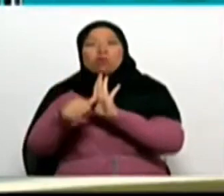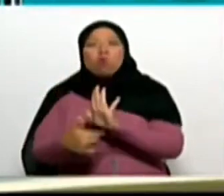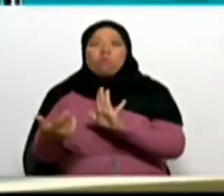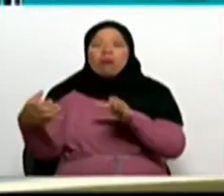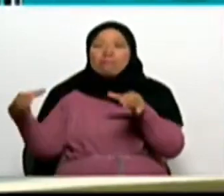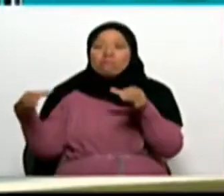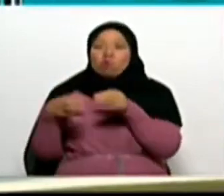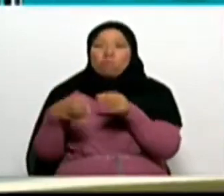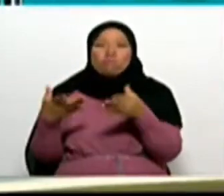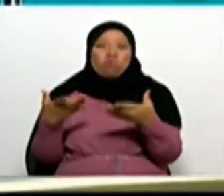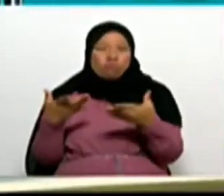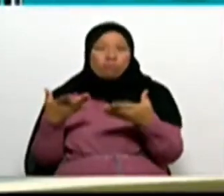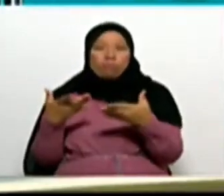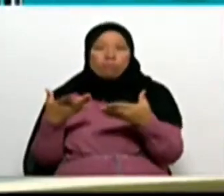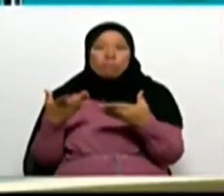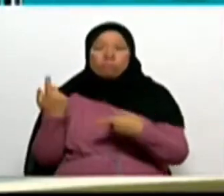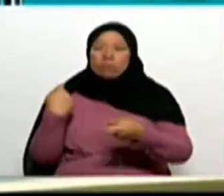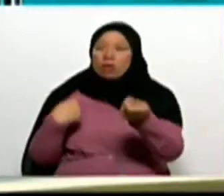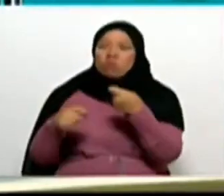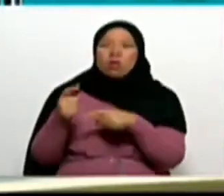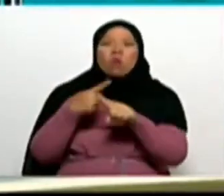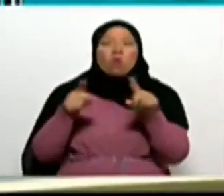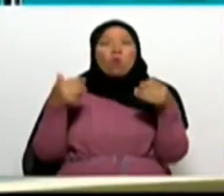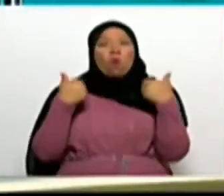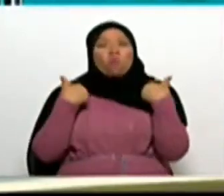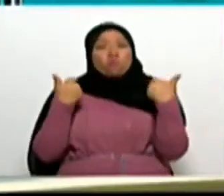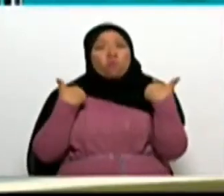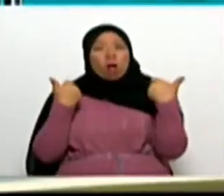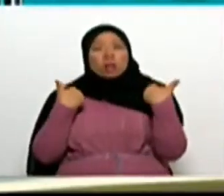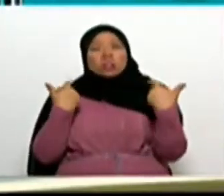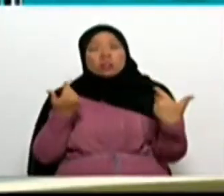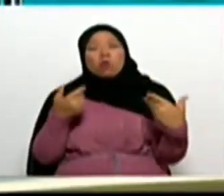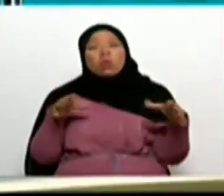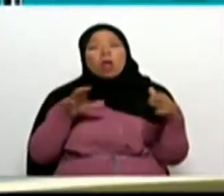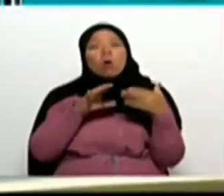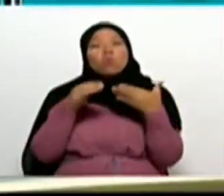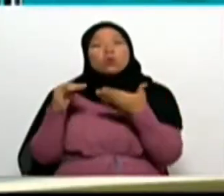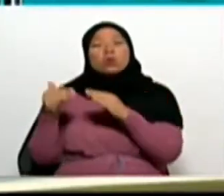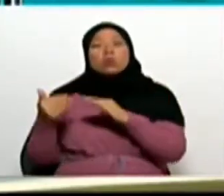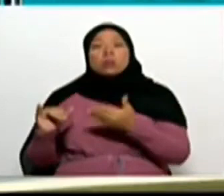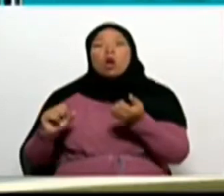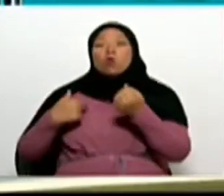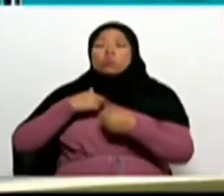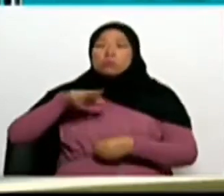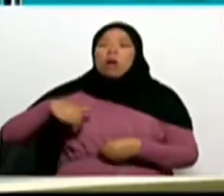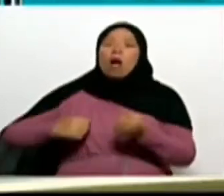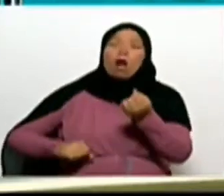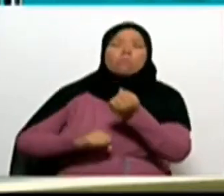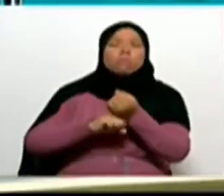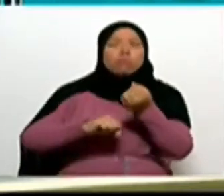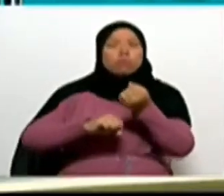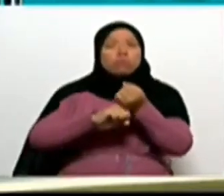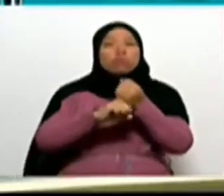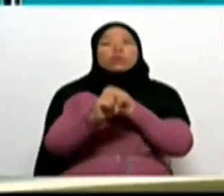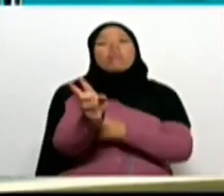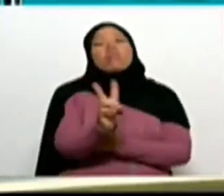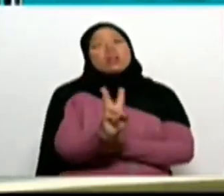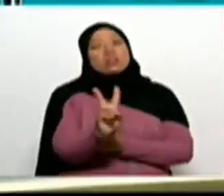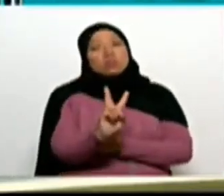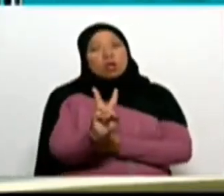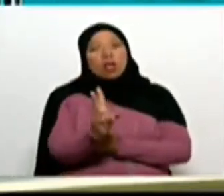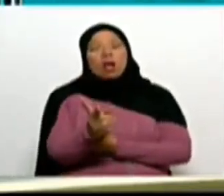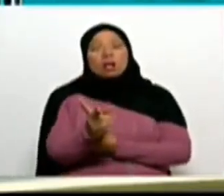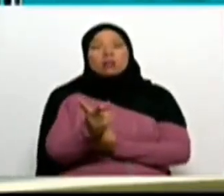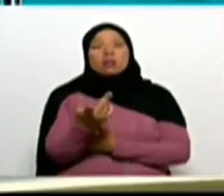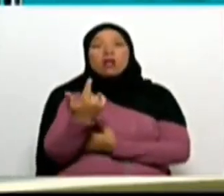mafias. Un esfuerzo colectivo. Yo sé que cuento con el apoyo de todos los venezolanos y